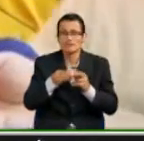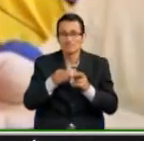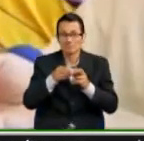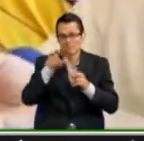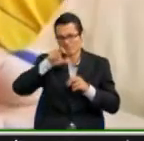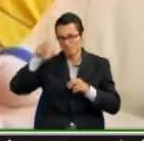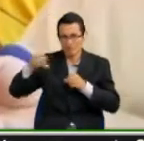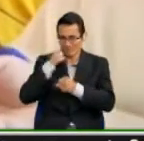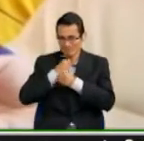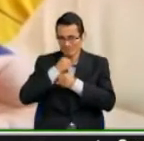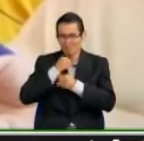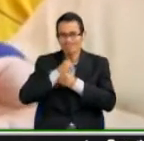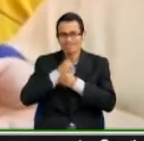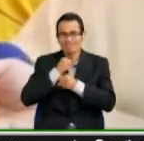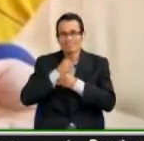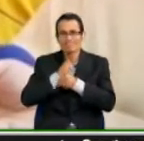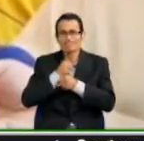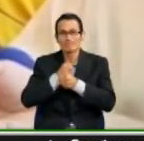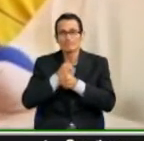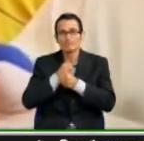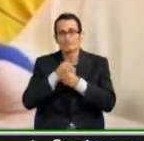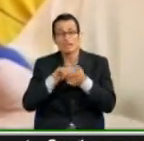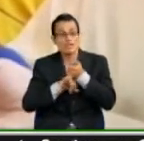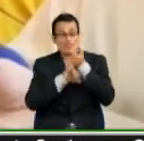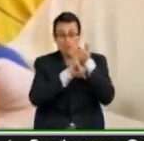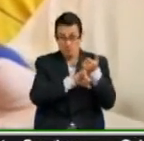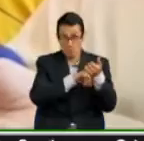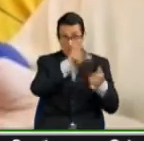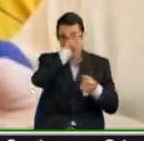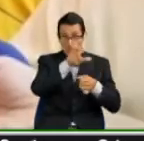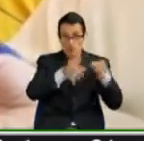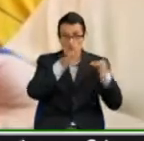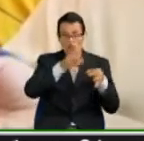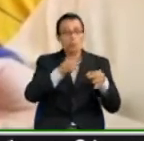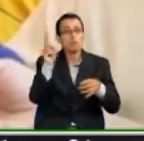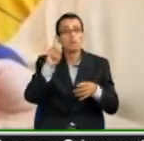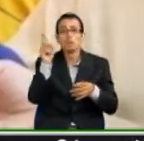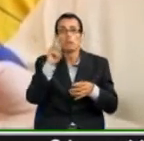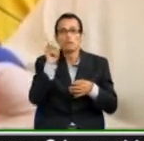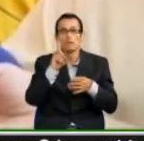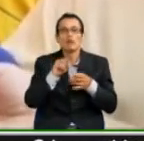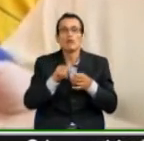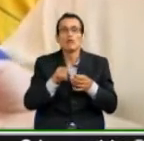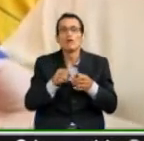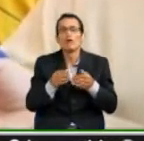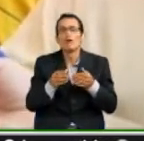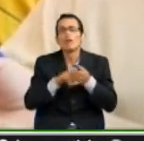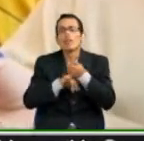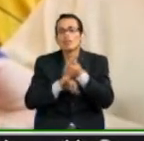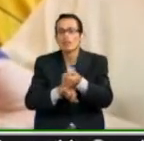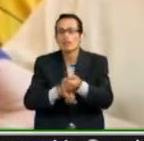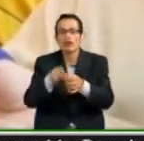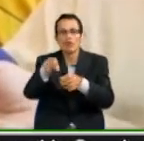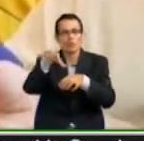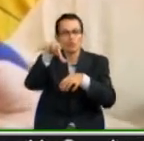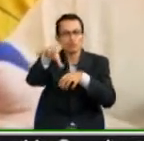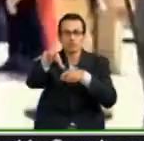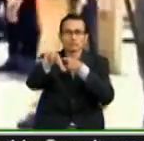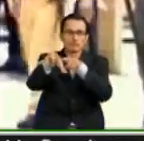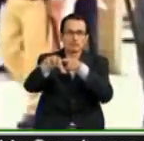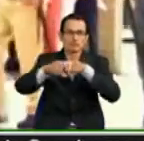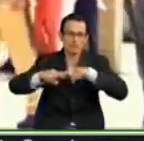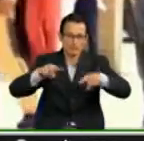empleados ya no van a depender del juez, sino que van a pasar a depender de la oficina de administración